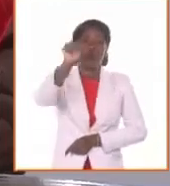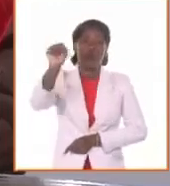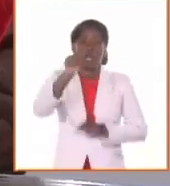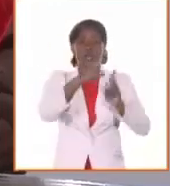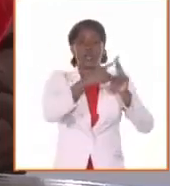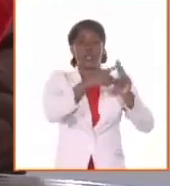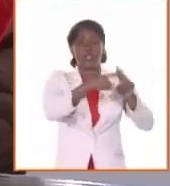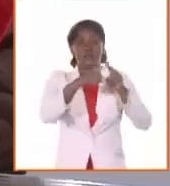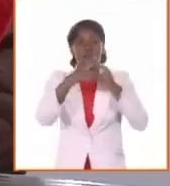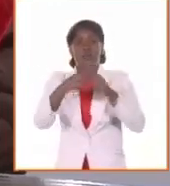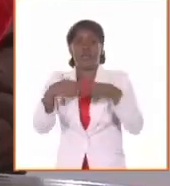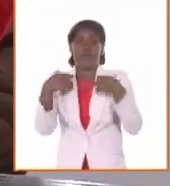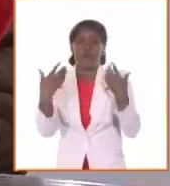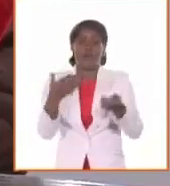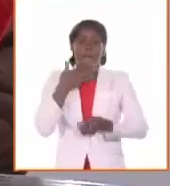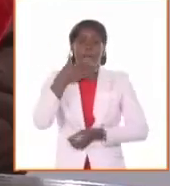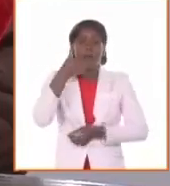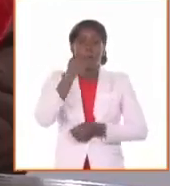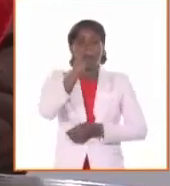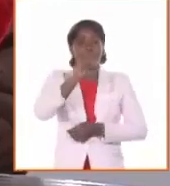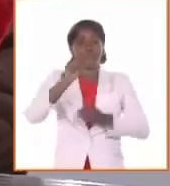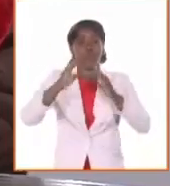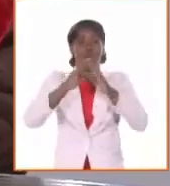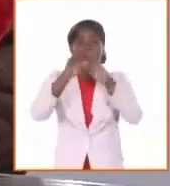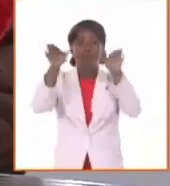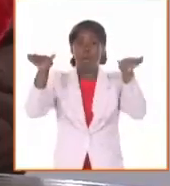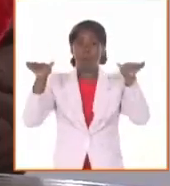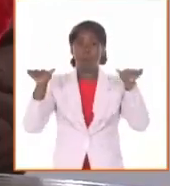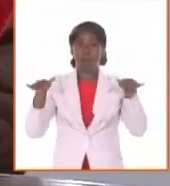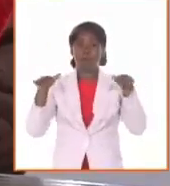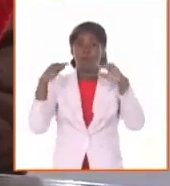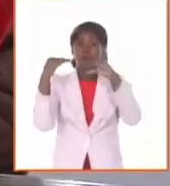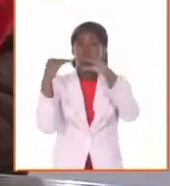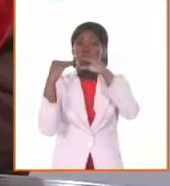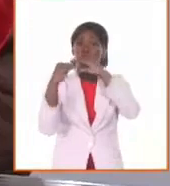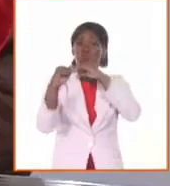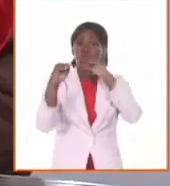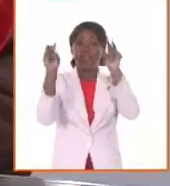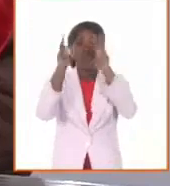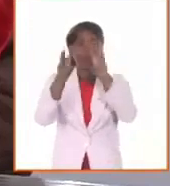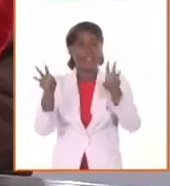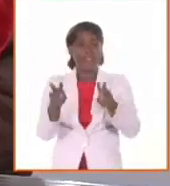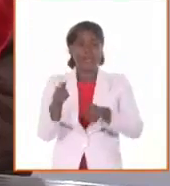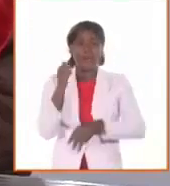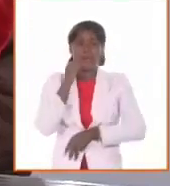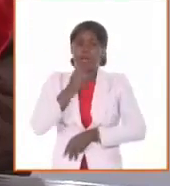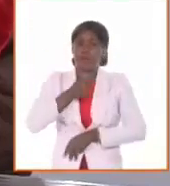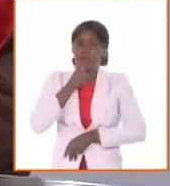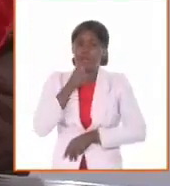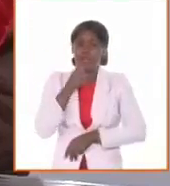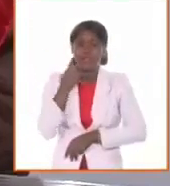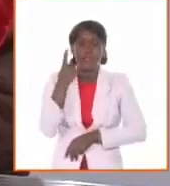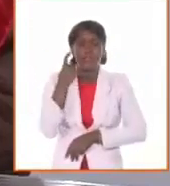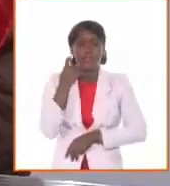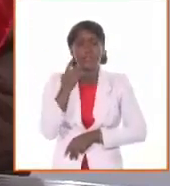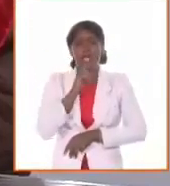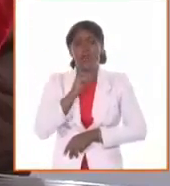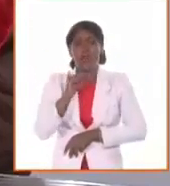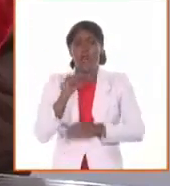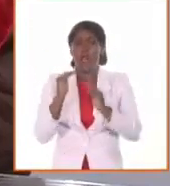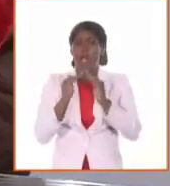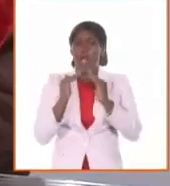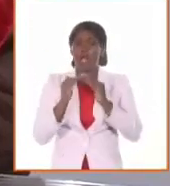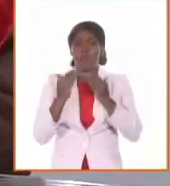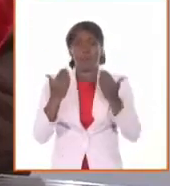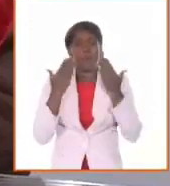digital cuando logremos un buen desempeño y es adentrarnos en sistemas de gestión de la calidad que hoy Quizás lo podamos